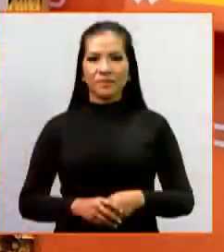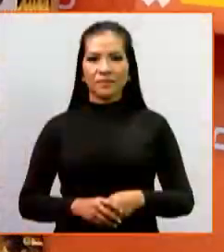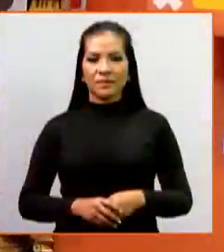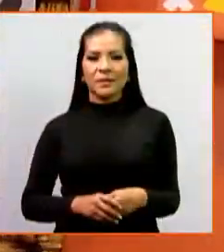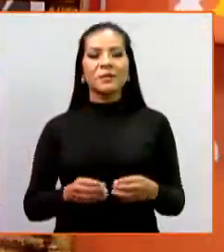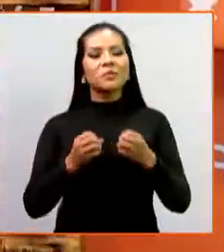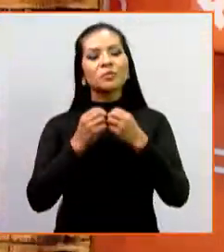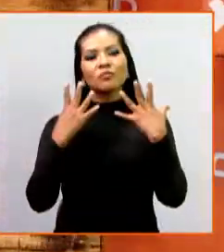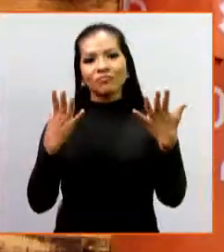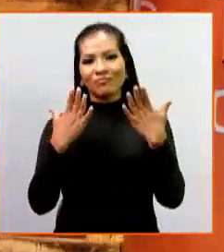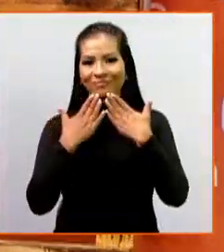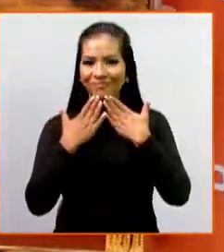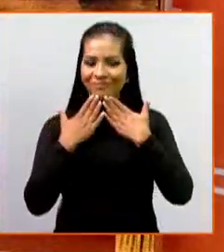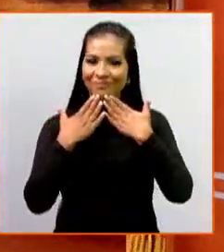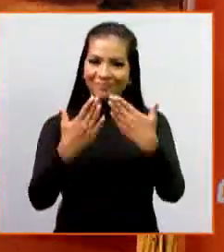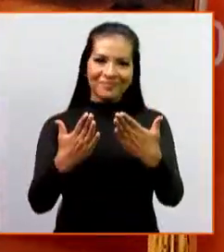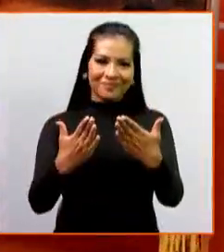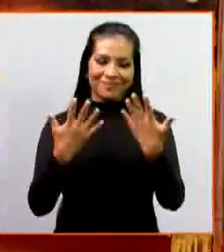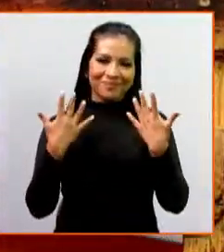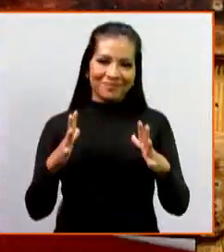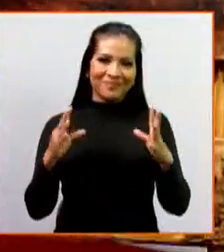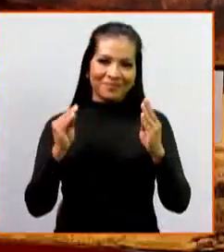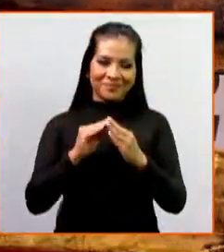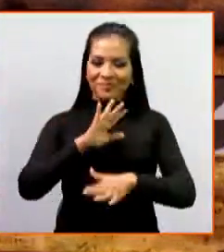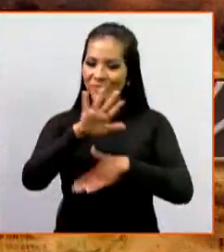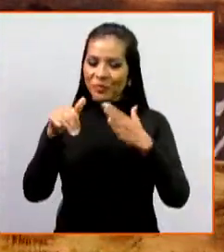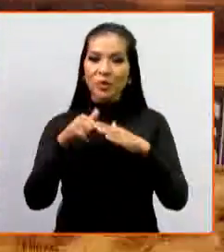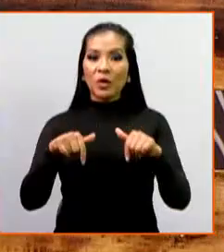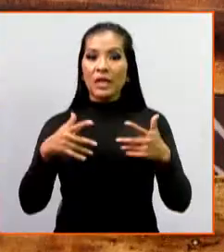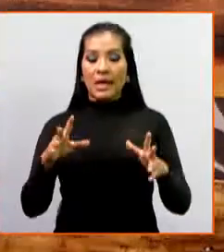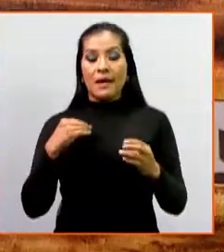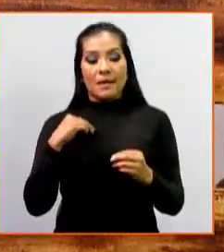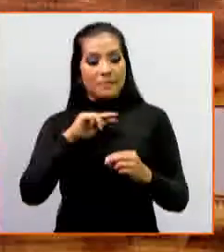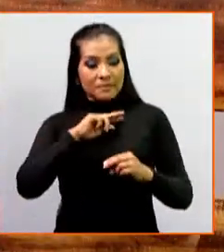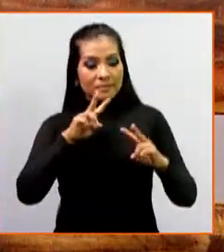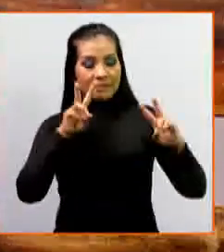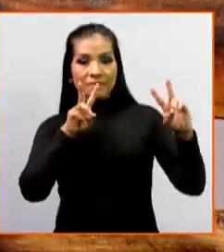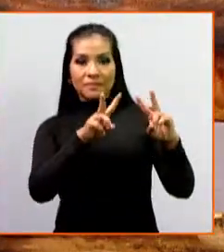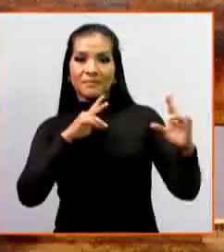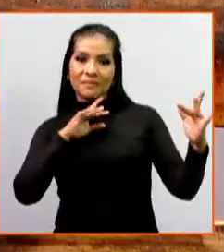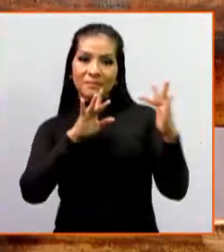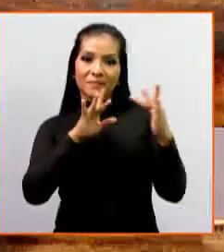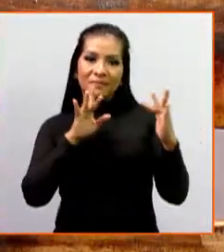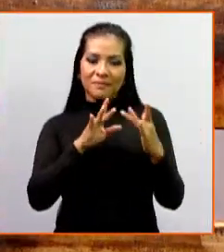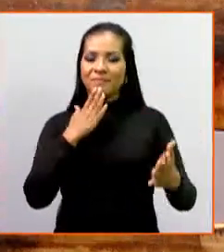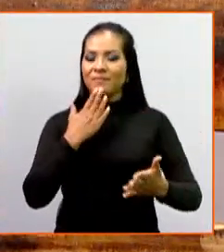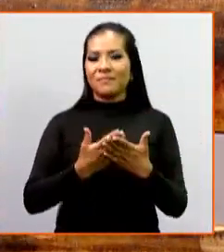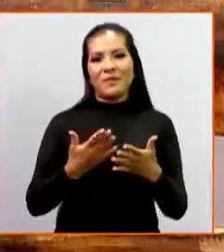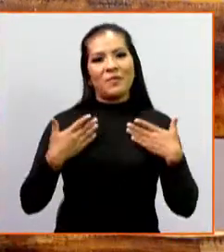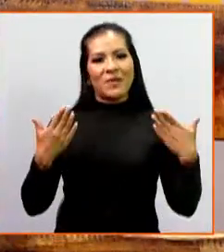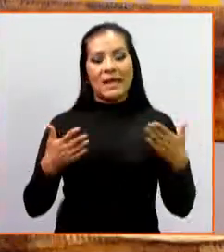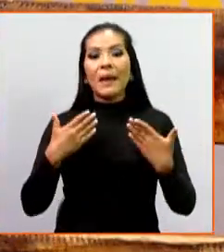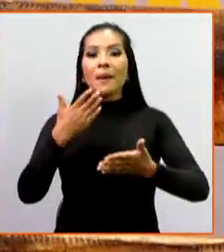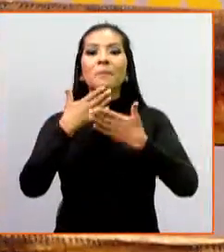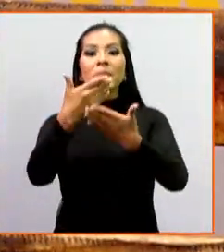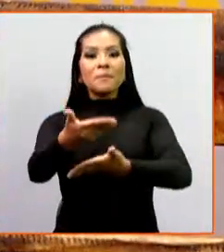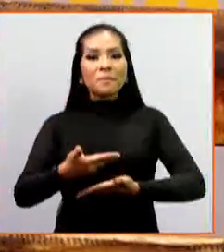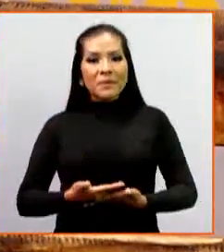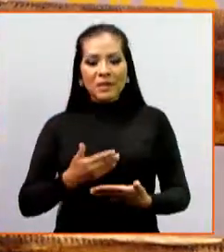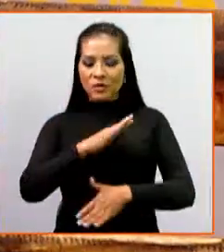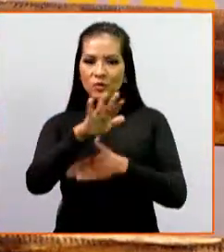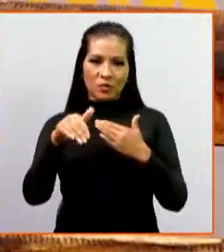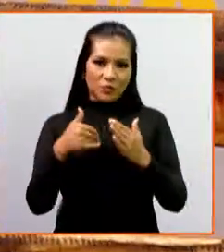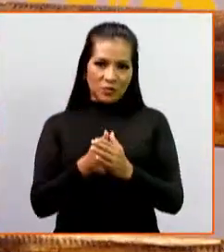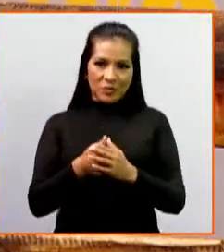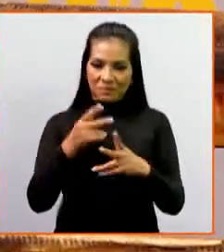Muchísimas gracias por estar con nosotros en Culturas de TV. Para mí es un placer y un honor darles la bienvenida a dos super mujeres